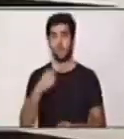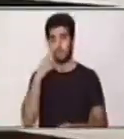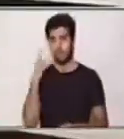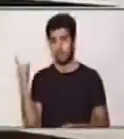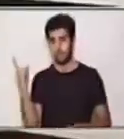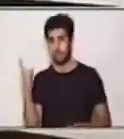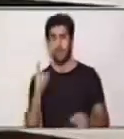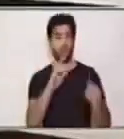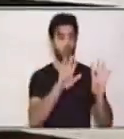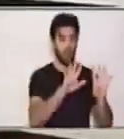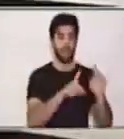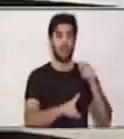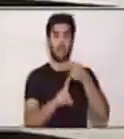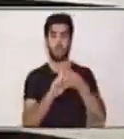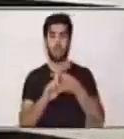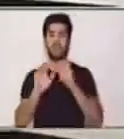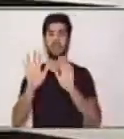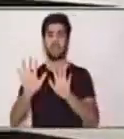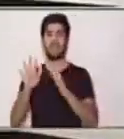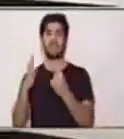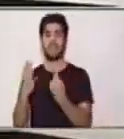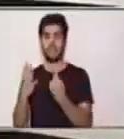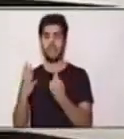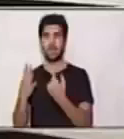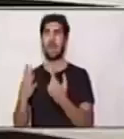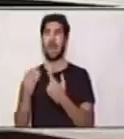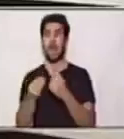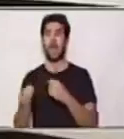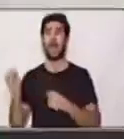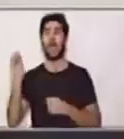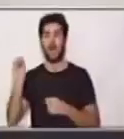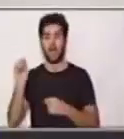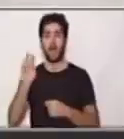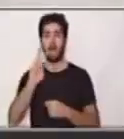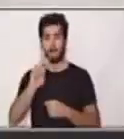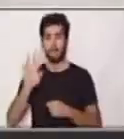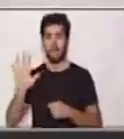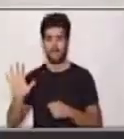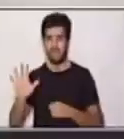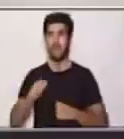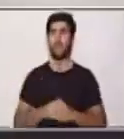9 más 16 nos va a dar 25.